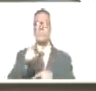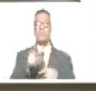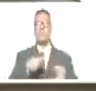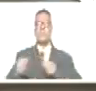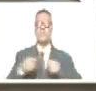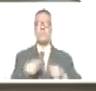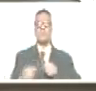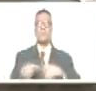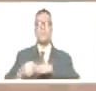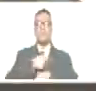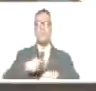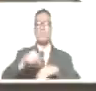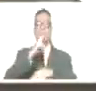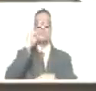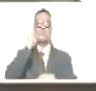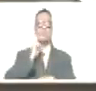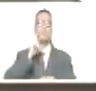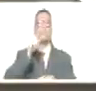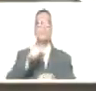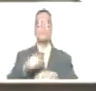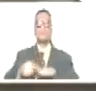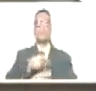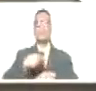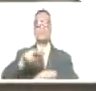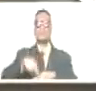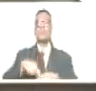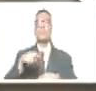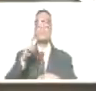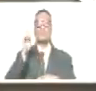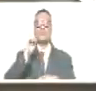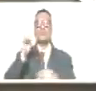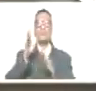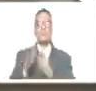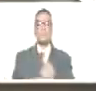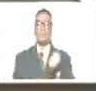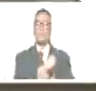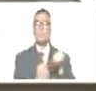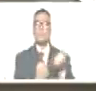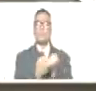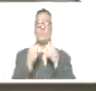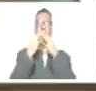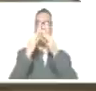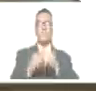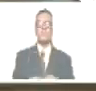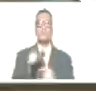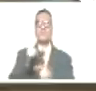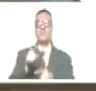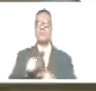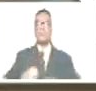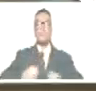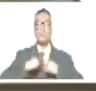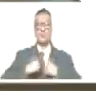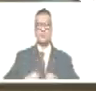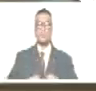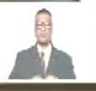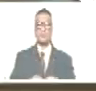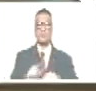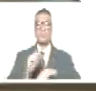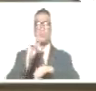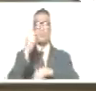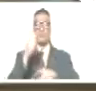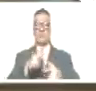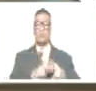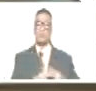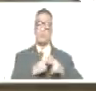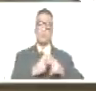gobierno bolivariano y Estado venezolano servirán de apoyo inestimable para solidificar los principios y valores éticos